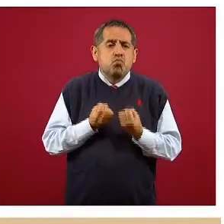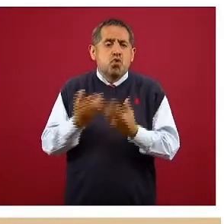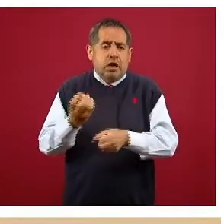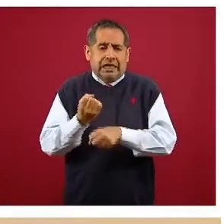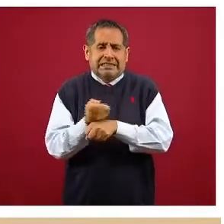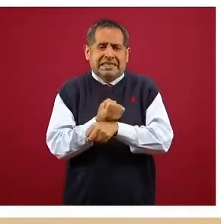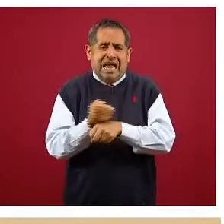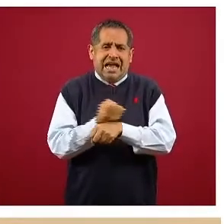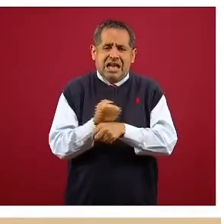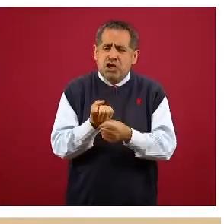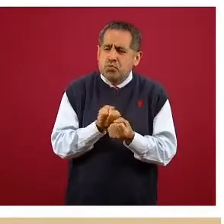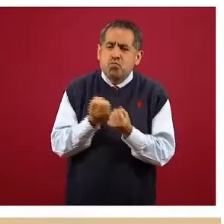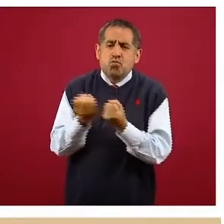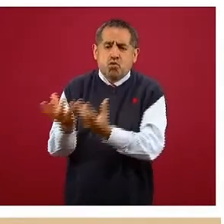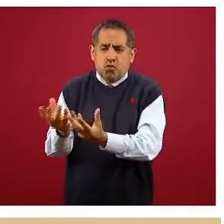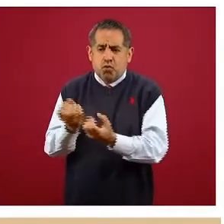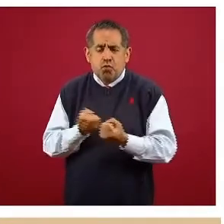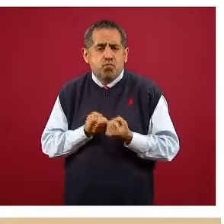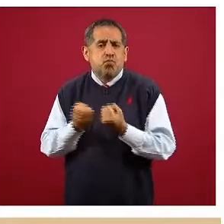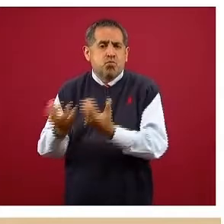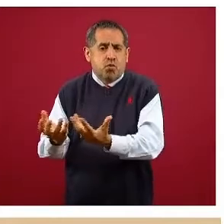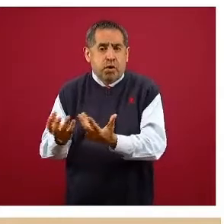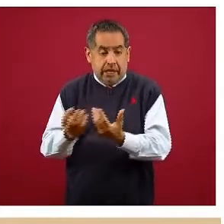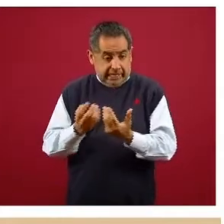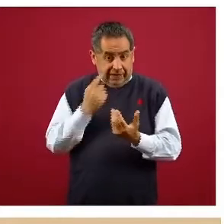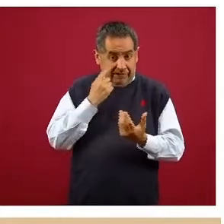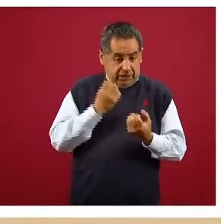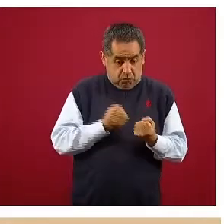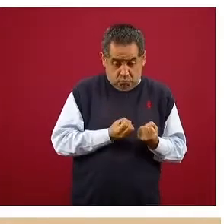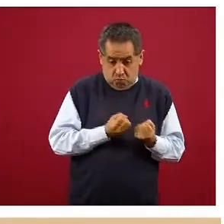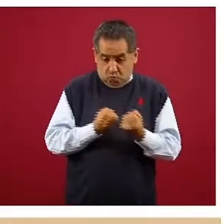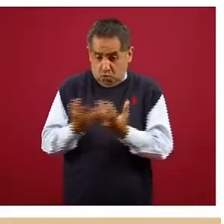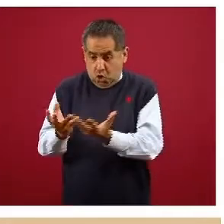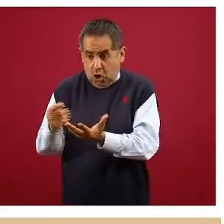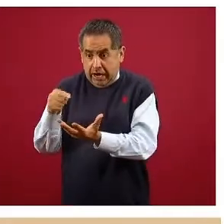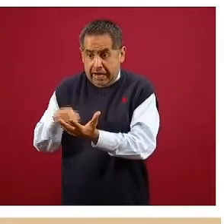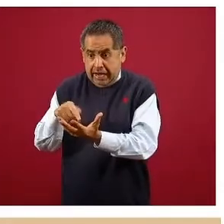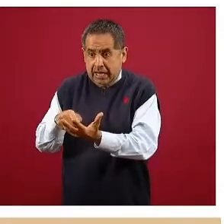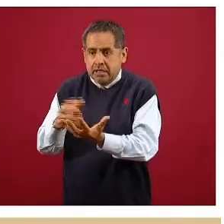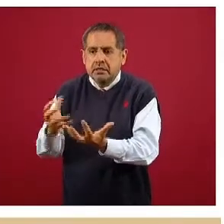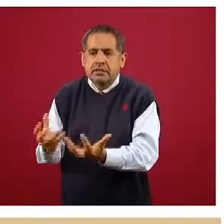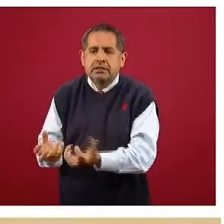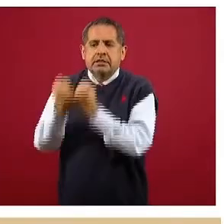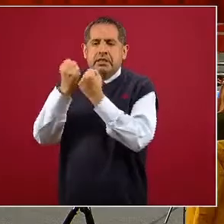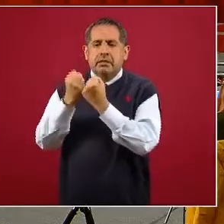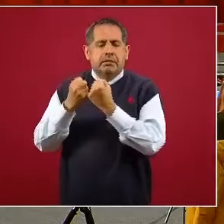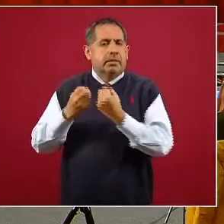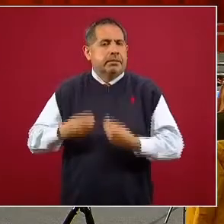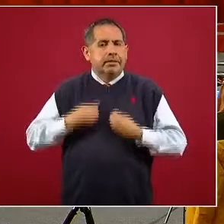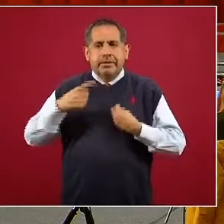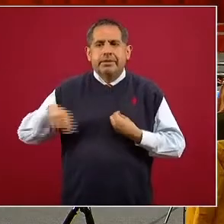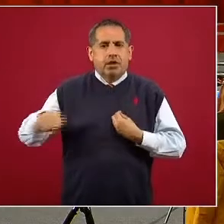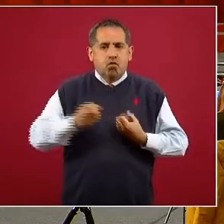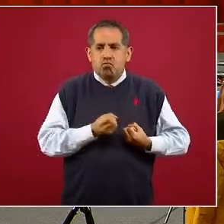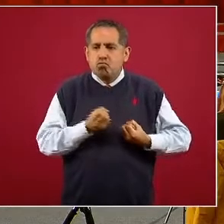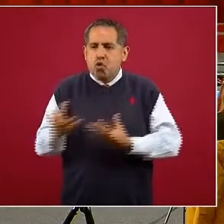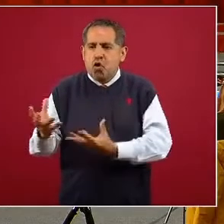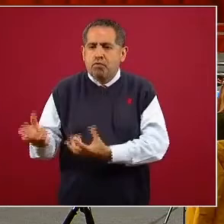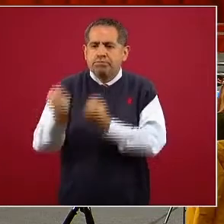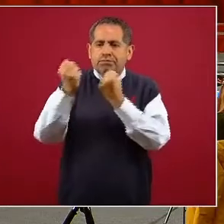razón? Porque donar sangre significa salvar vidas. La siguiente, por favor.